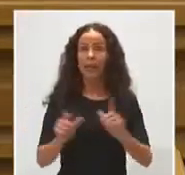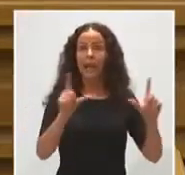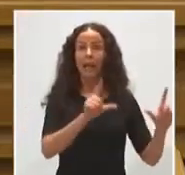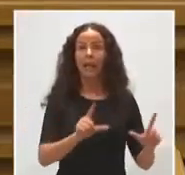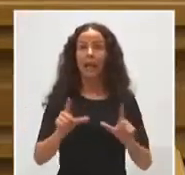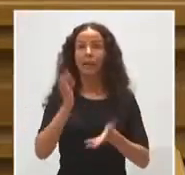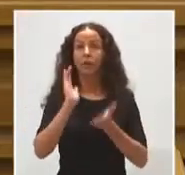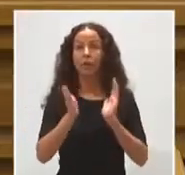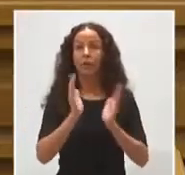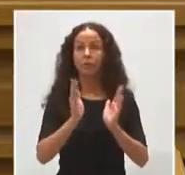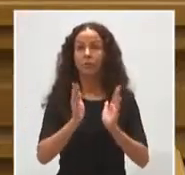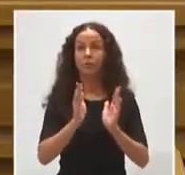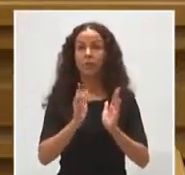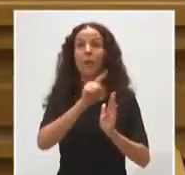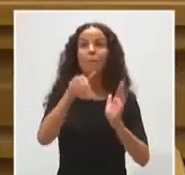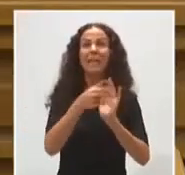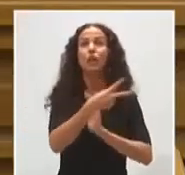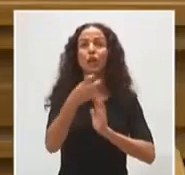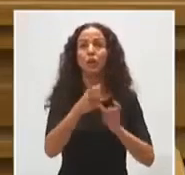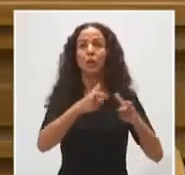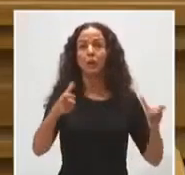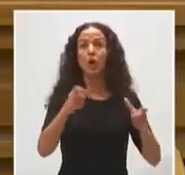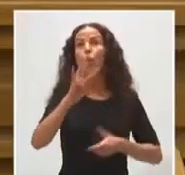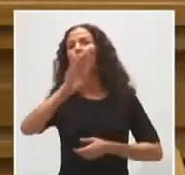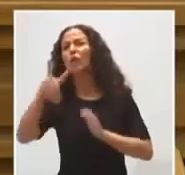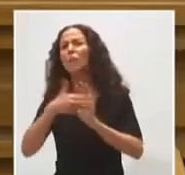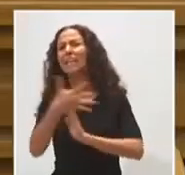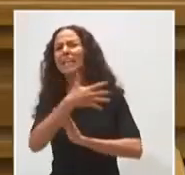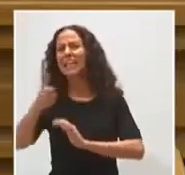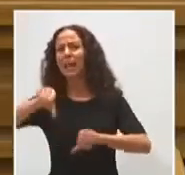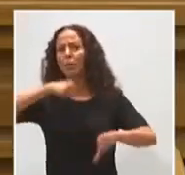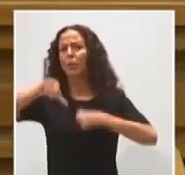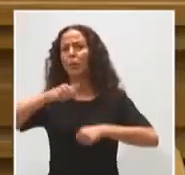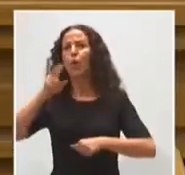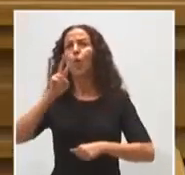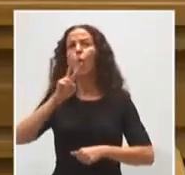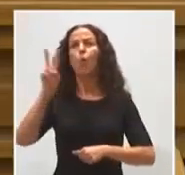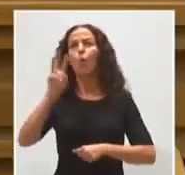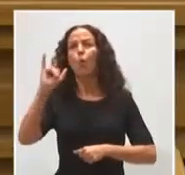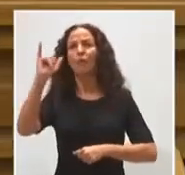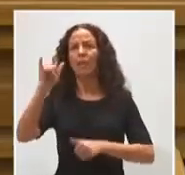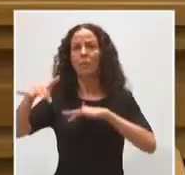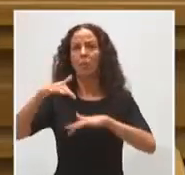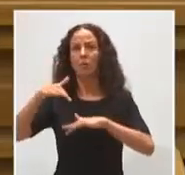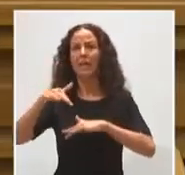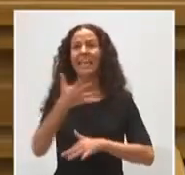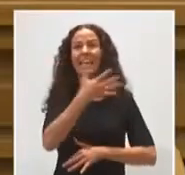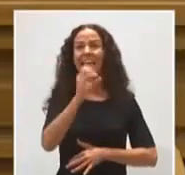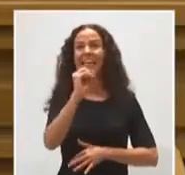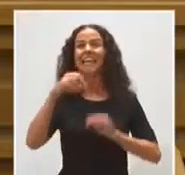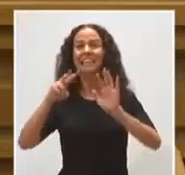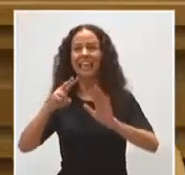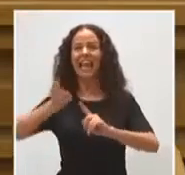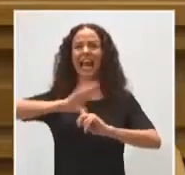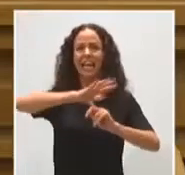1200 mah en 2019 4500 intervenciones de uvi-móvil al trimestre 507 actuaciones de helicóptero